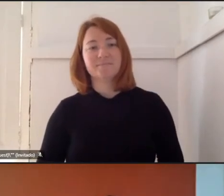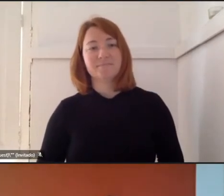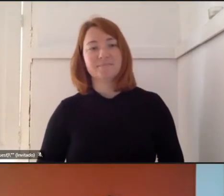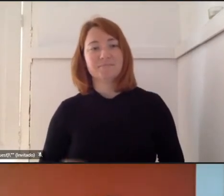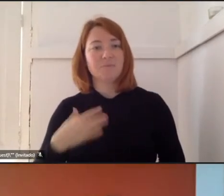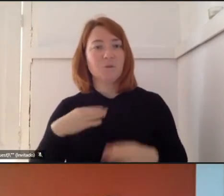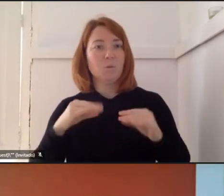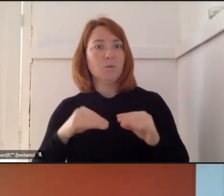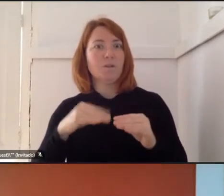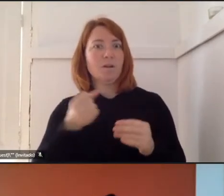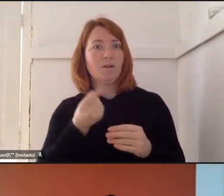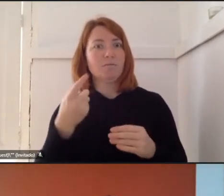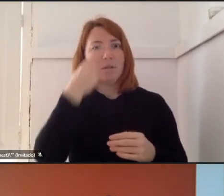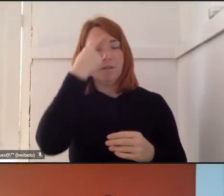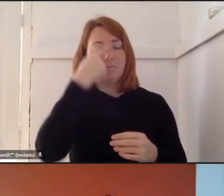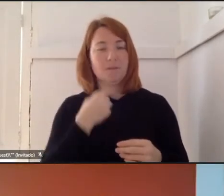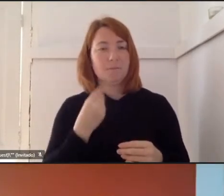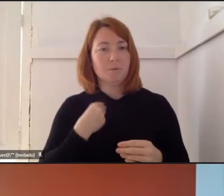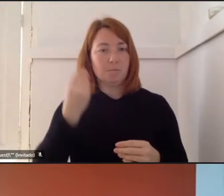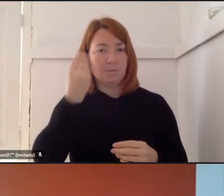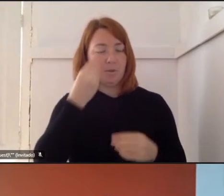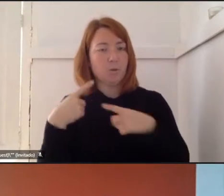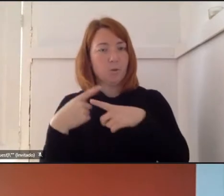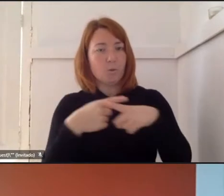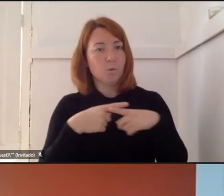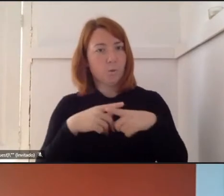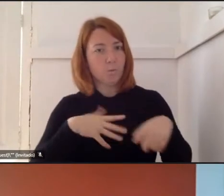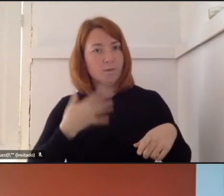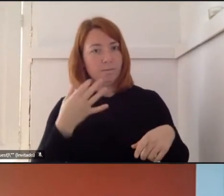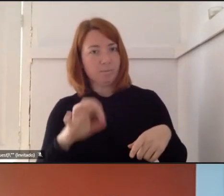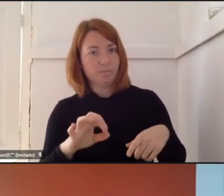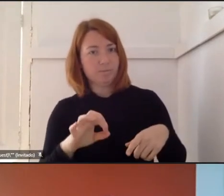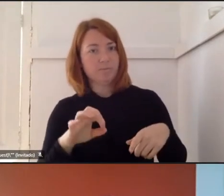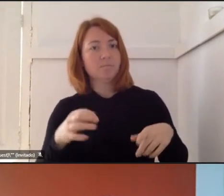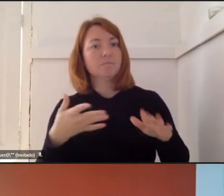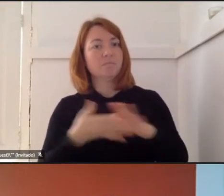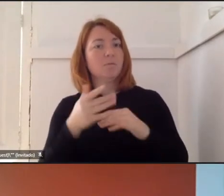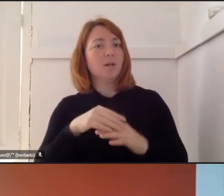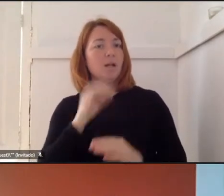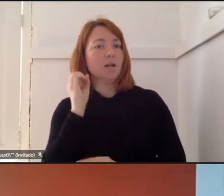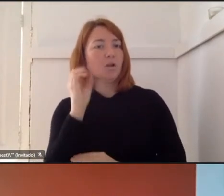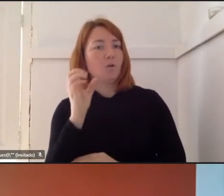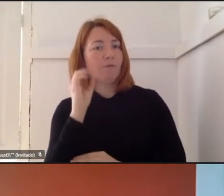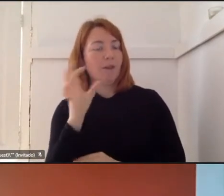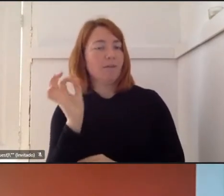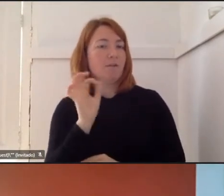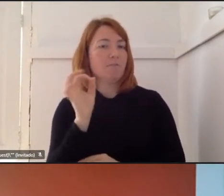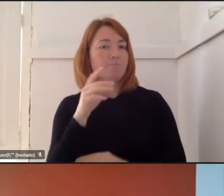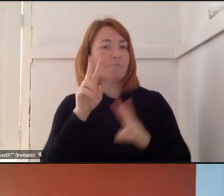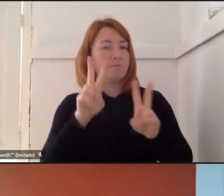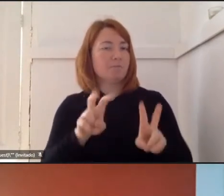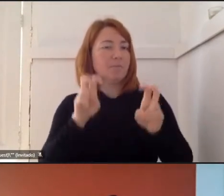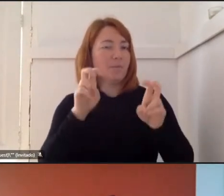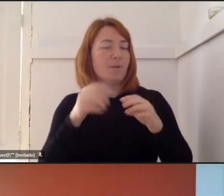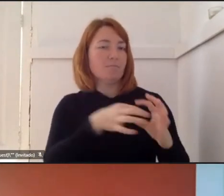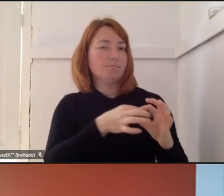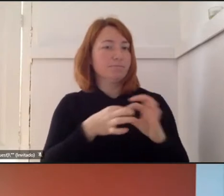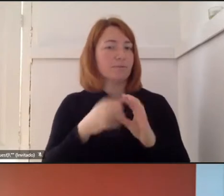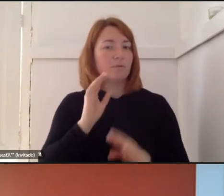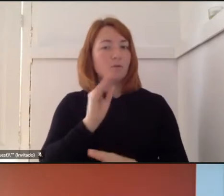pueden compartir, que bueno, son para conferencias, para cosas de docencia, no creo que